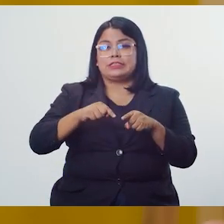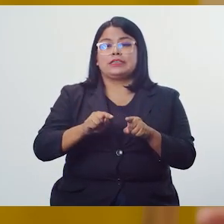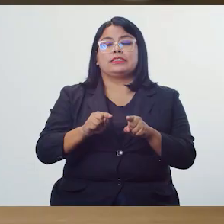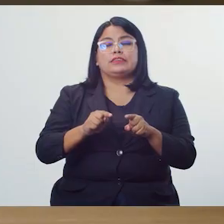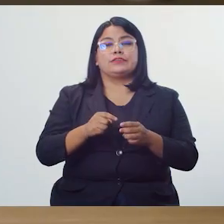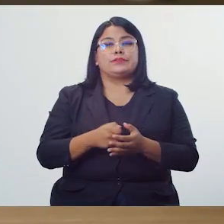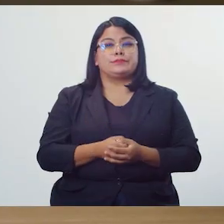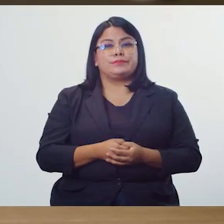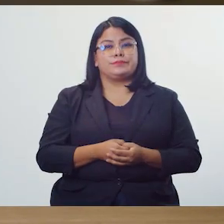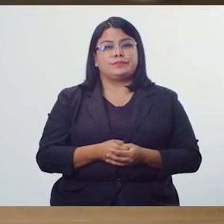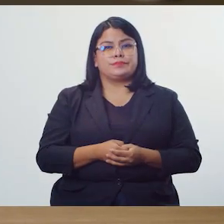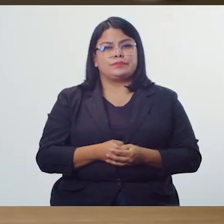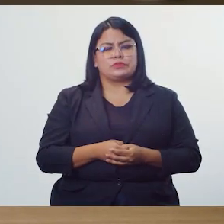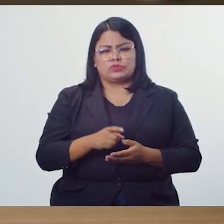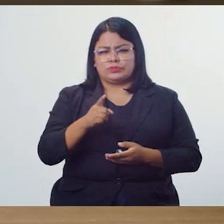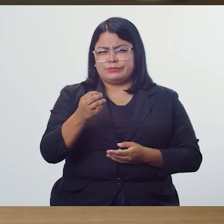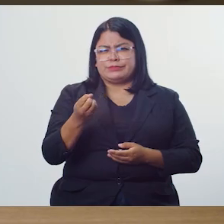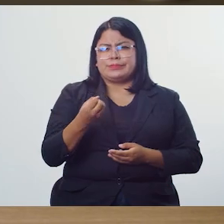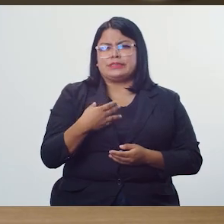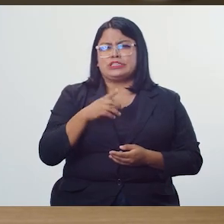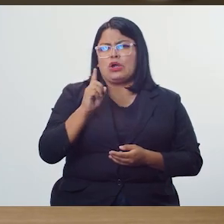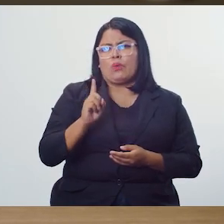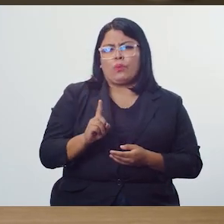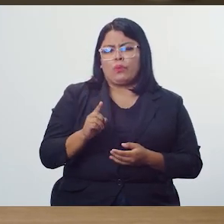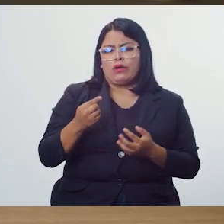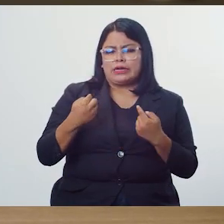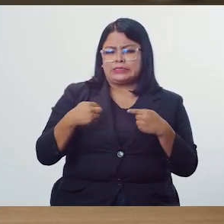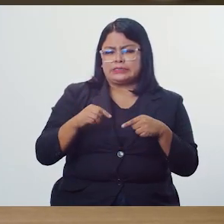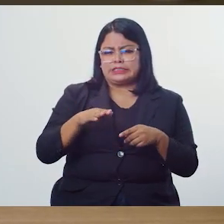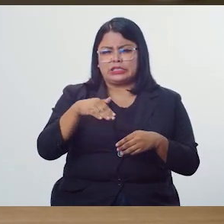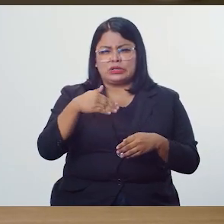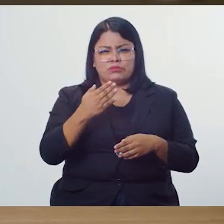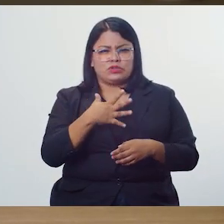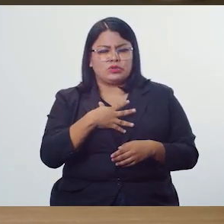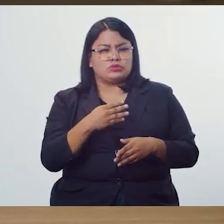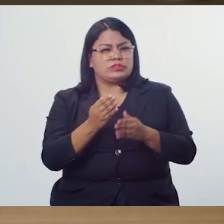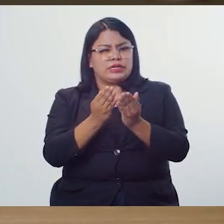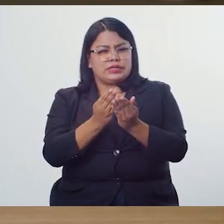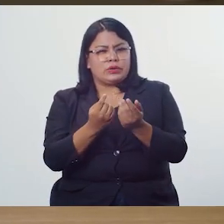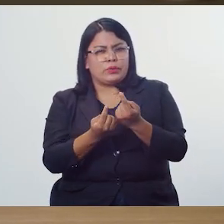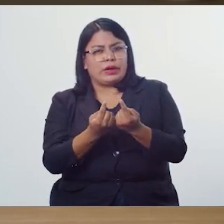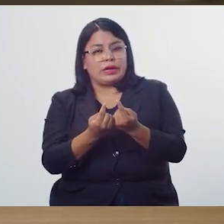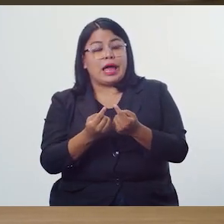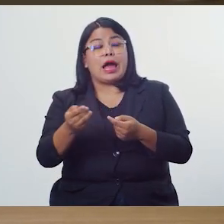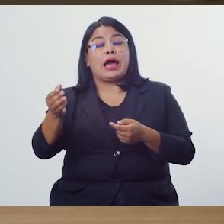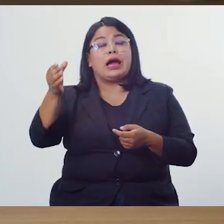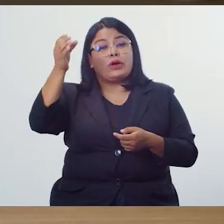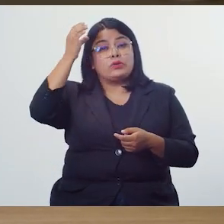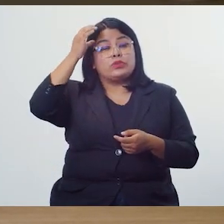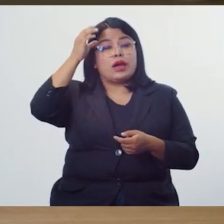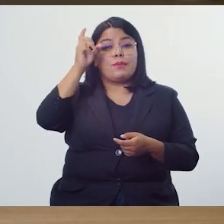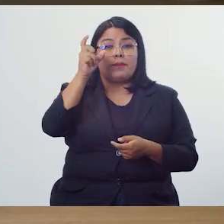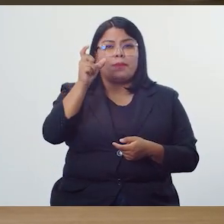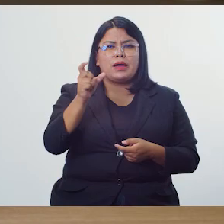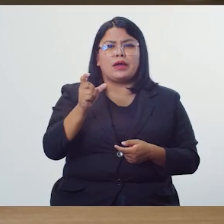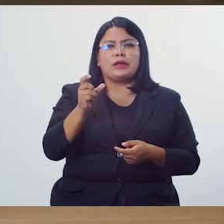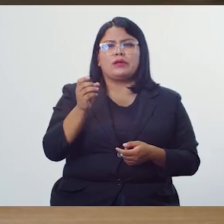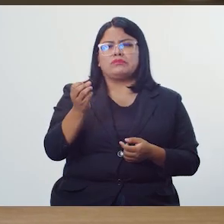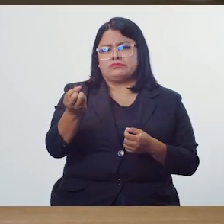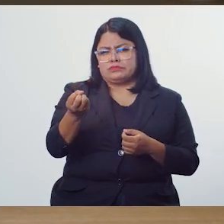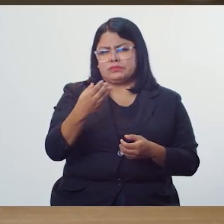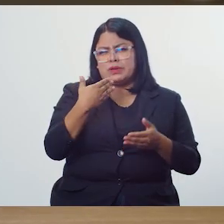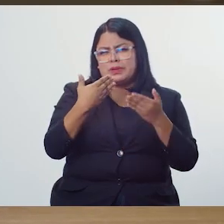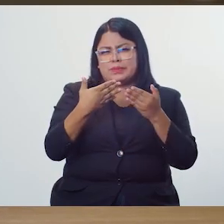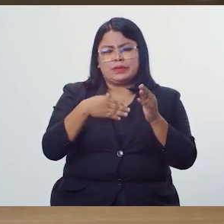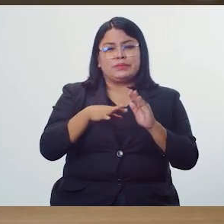continuidad a esa parte de las secciones, tú mencionaste una que continuaba luego de Nos gusta leer y era Conozcamos las palabras. ¿Nos puedes